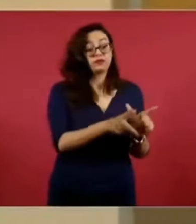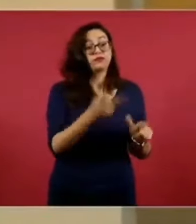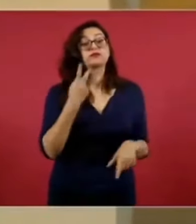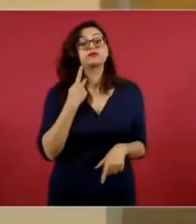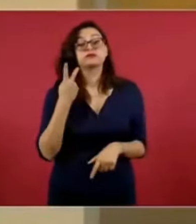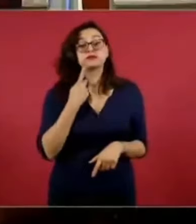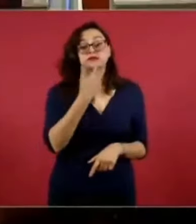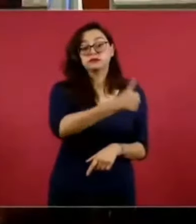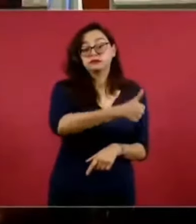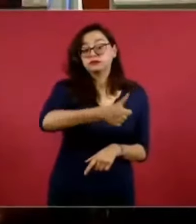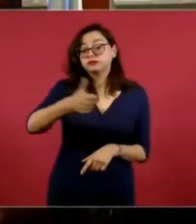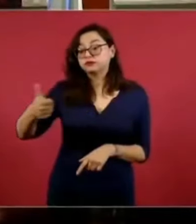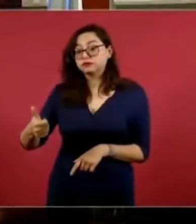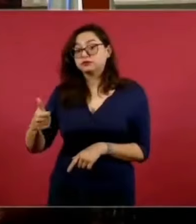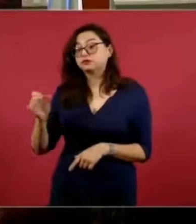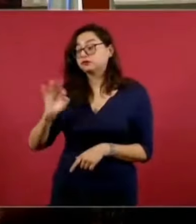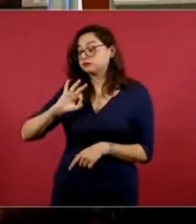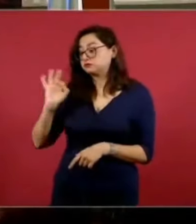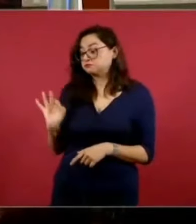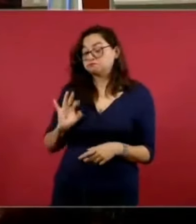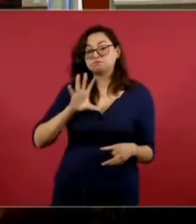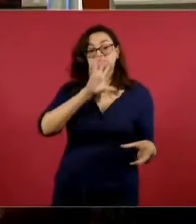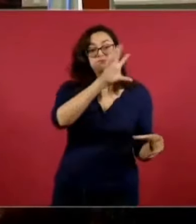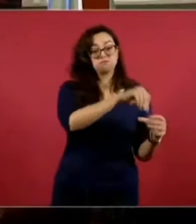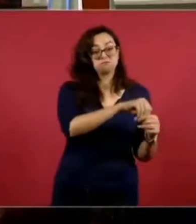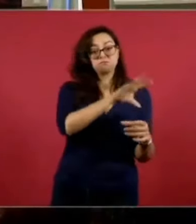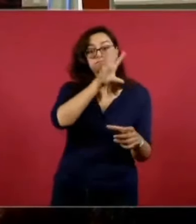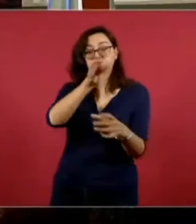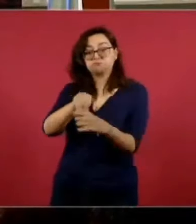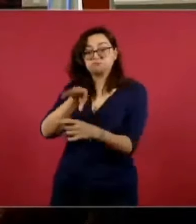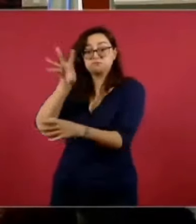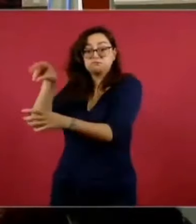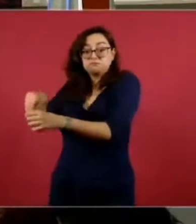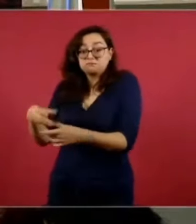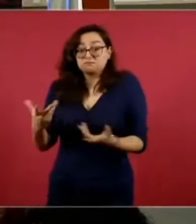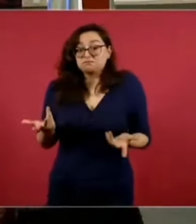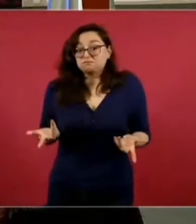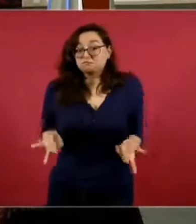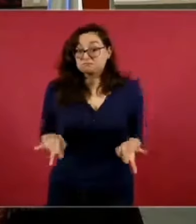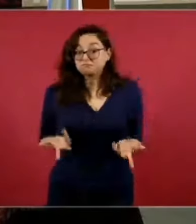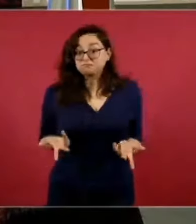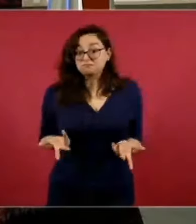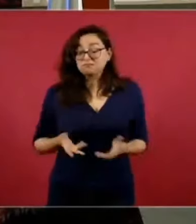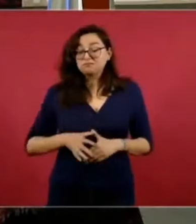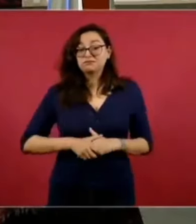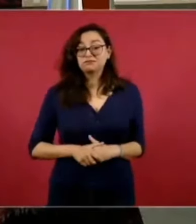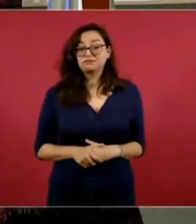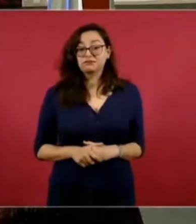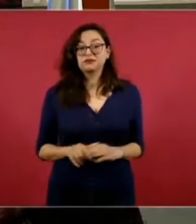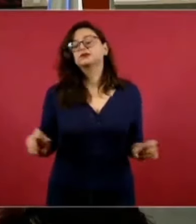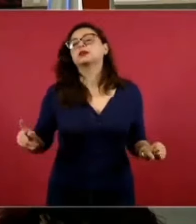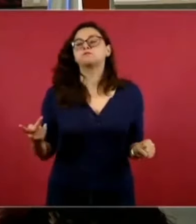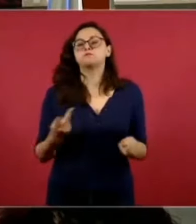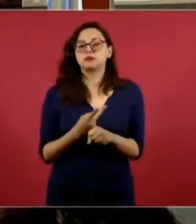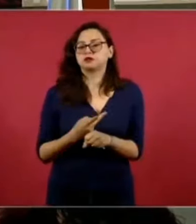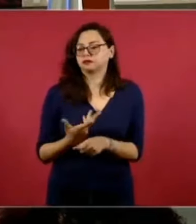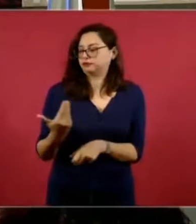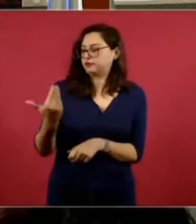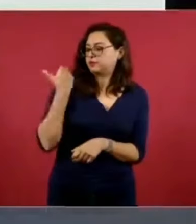partidos políticos qué pasa en esta legislatura ahora con la reciente